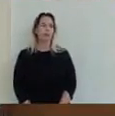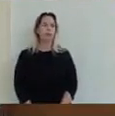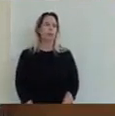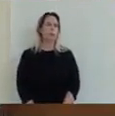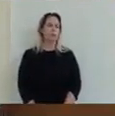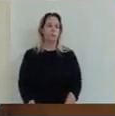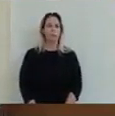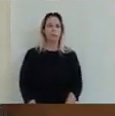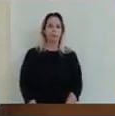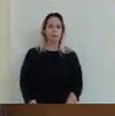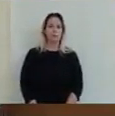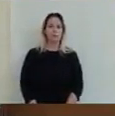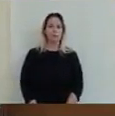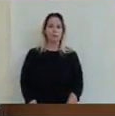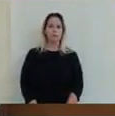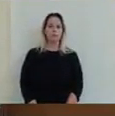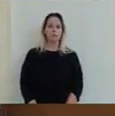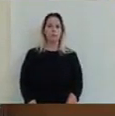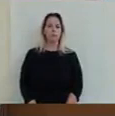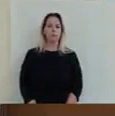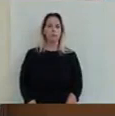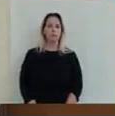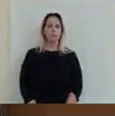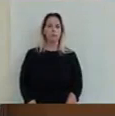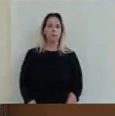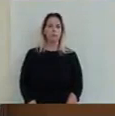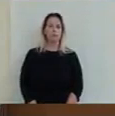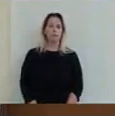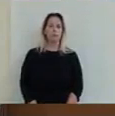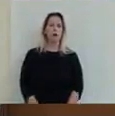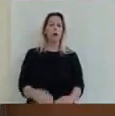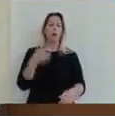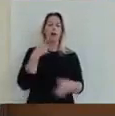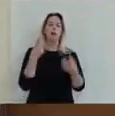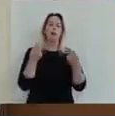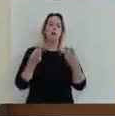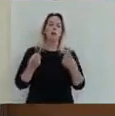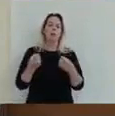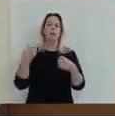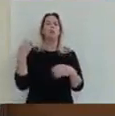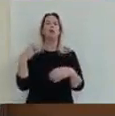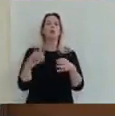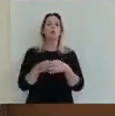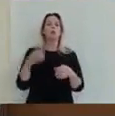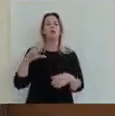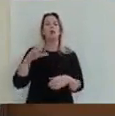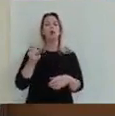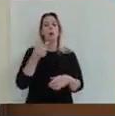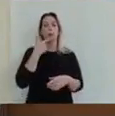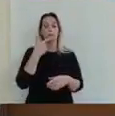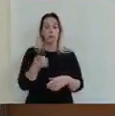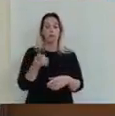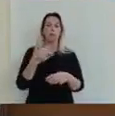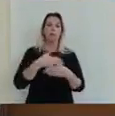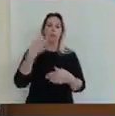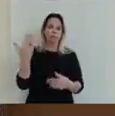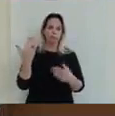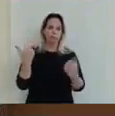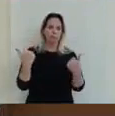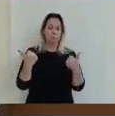ojalá que empiecen a funcionar como corresponde, porque debemos trabajar en conjunto. Eso es lo único que le pido. Nada